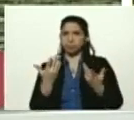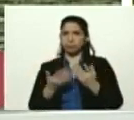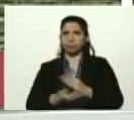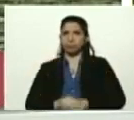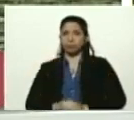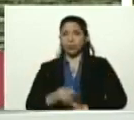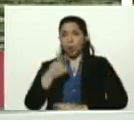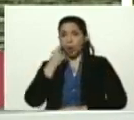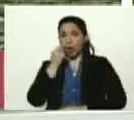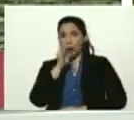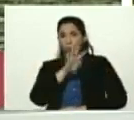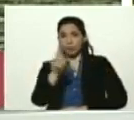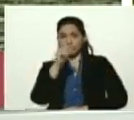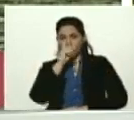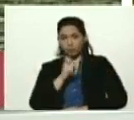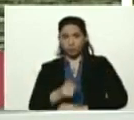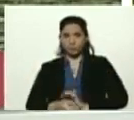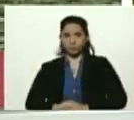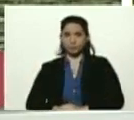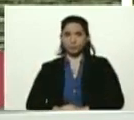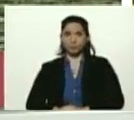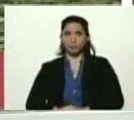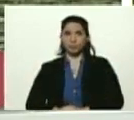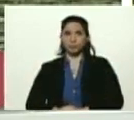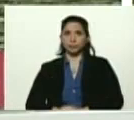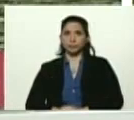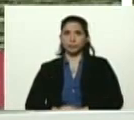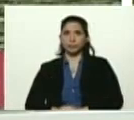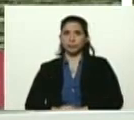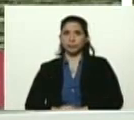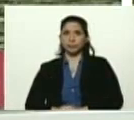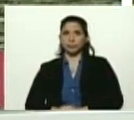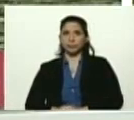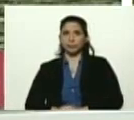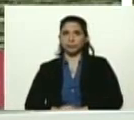Un hombre de 41 años, de